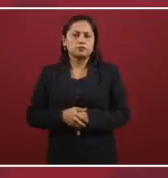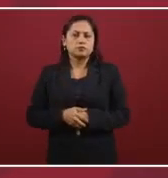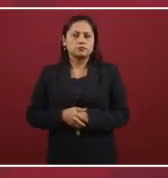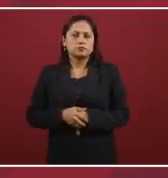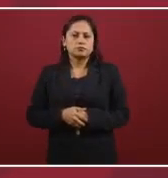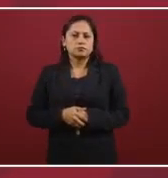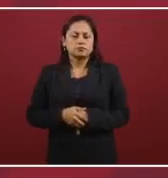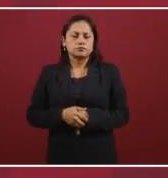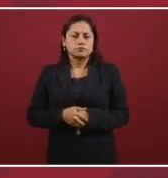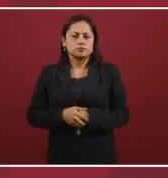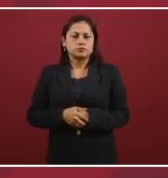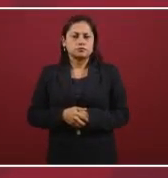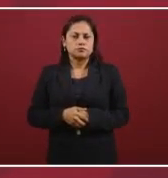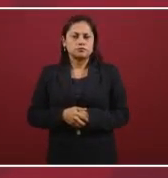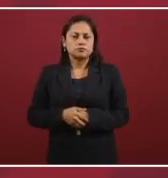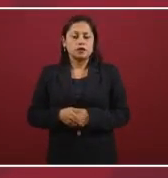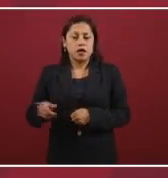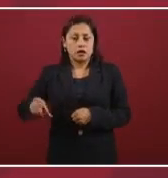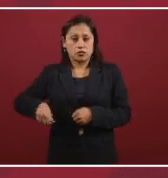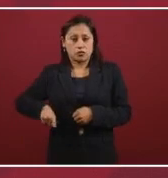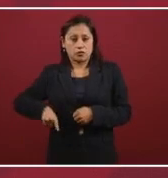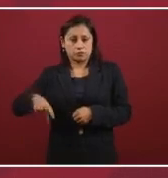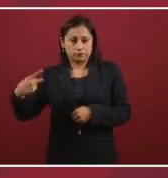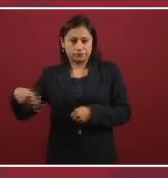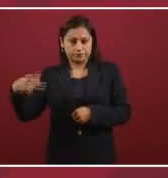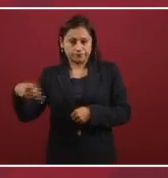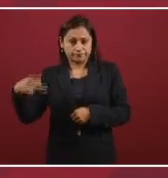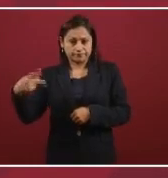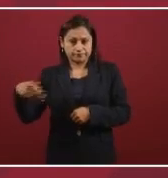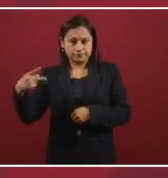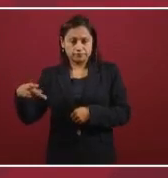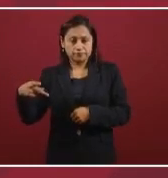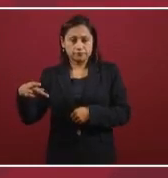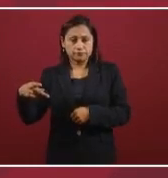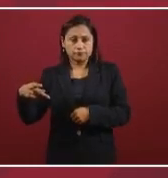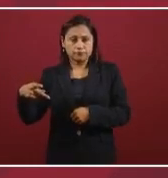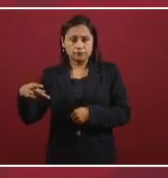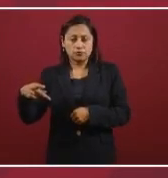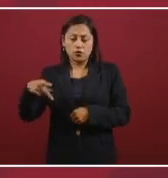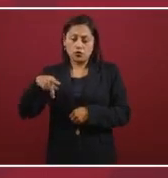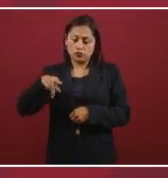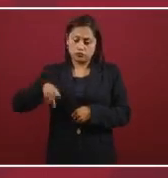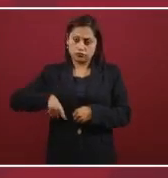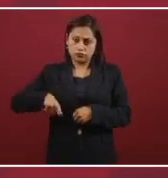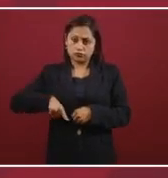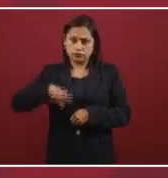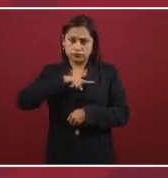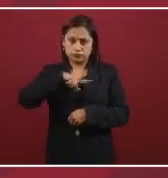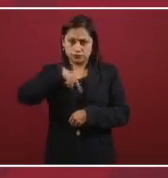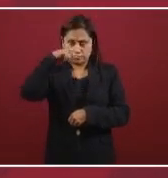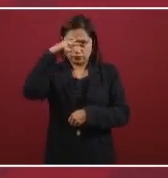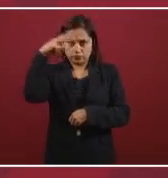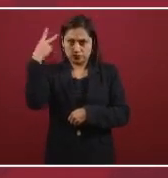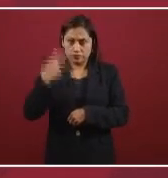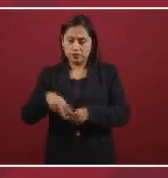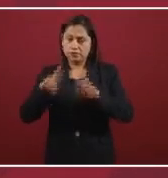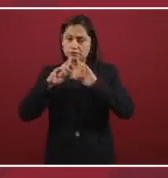El gobierno de ese país y el gobierno nuestro ofrecieron